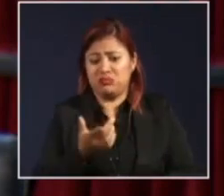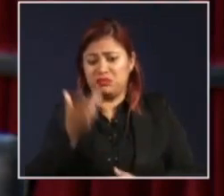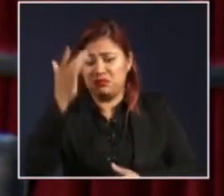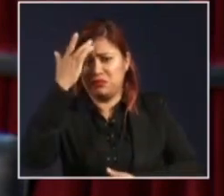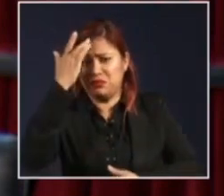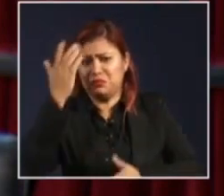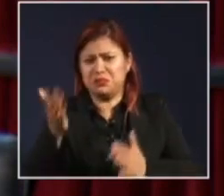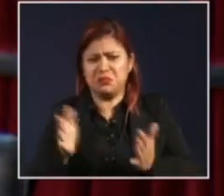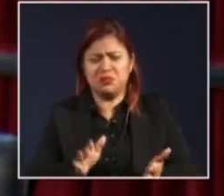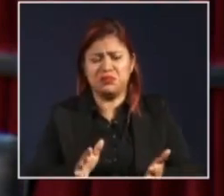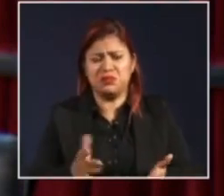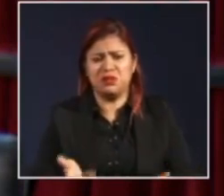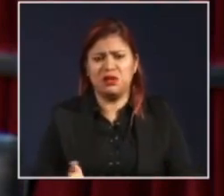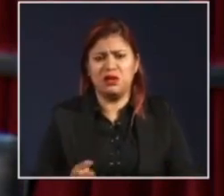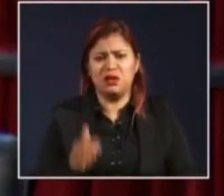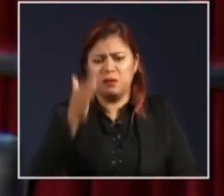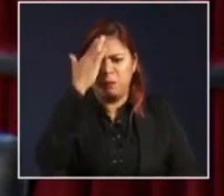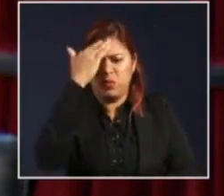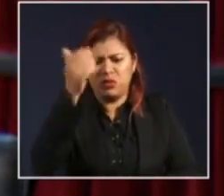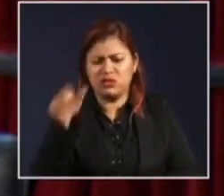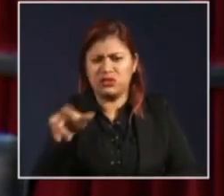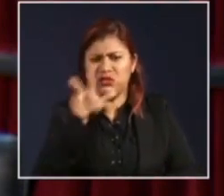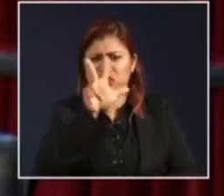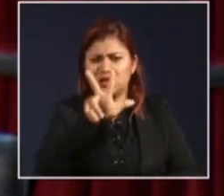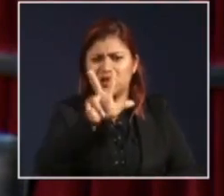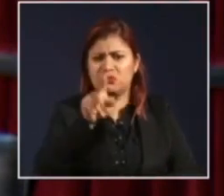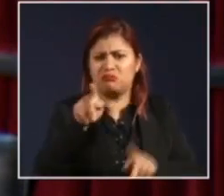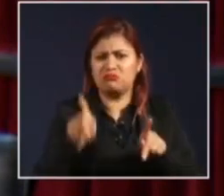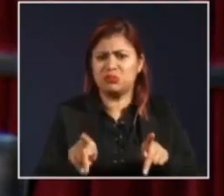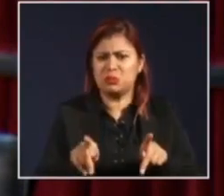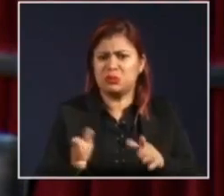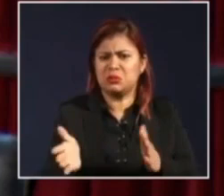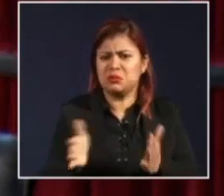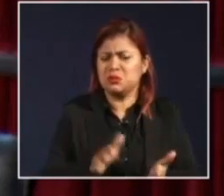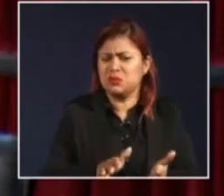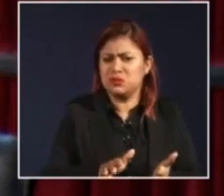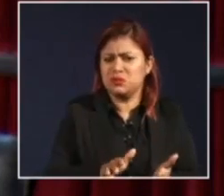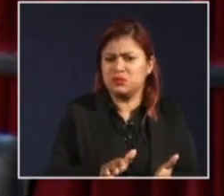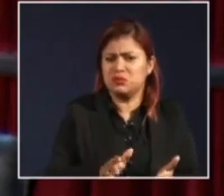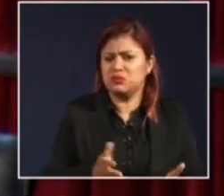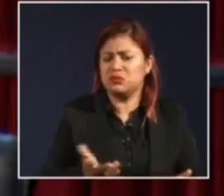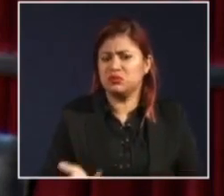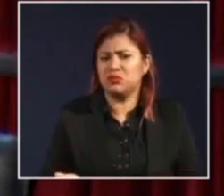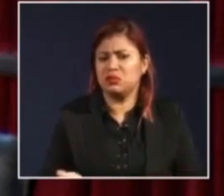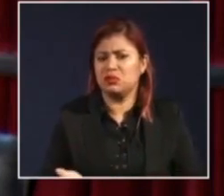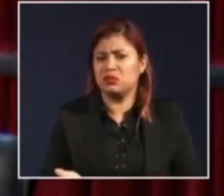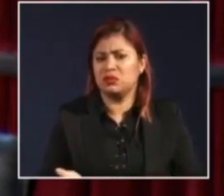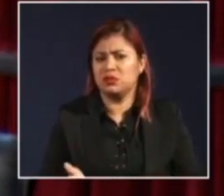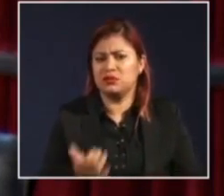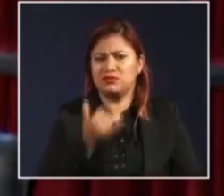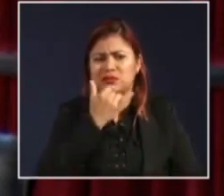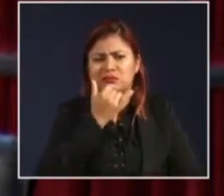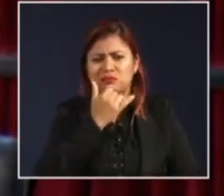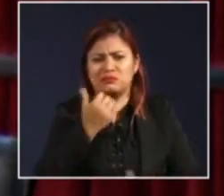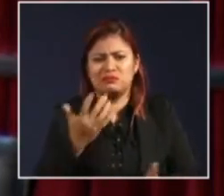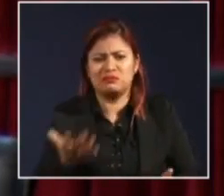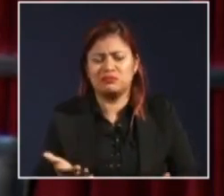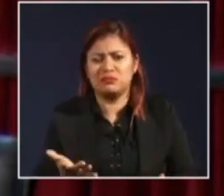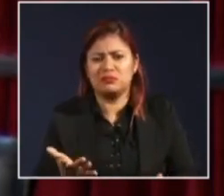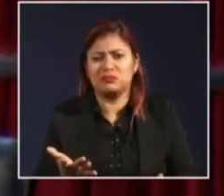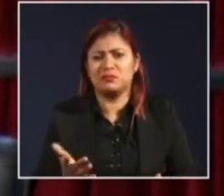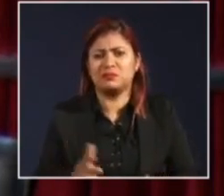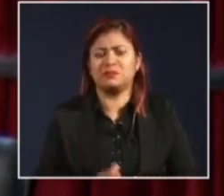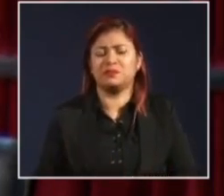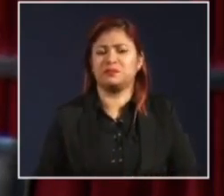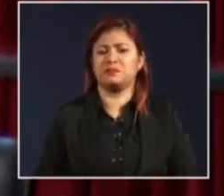por qué 3 personas han sido contagiadas y dicen que otros profesores. Entonces, no le demos pie a la